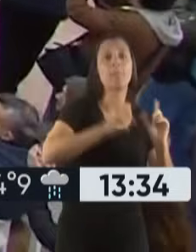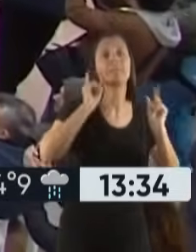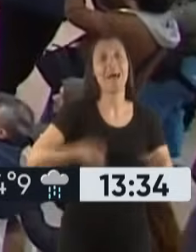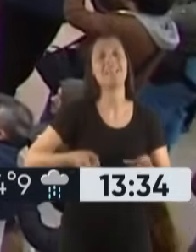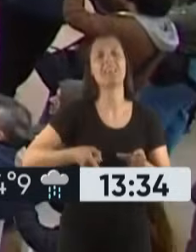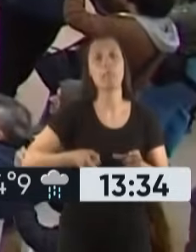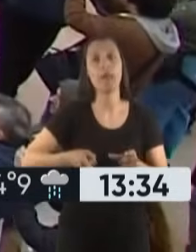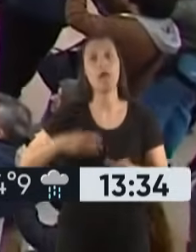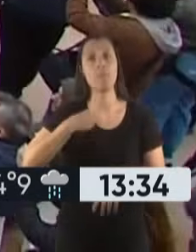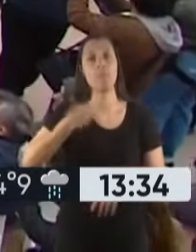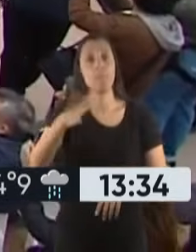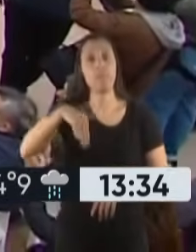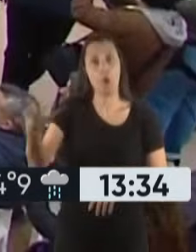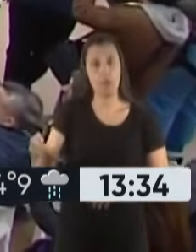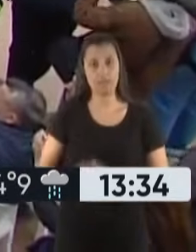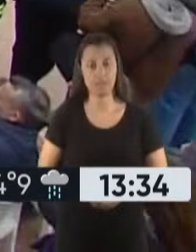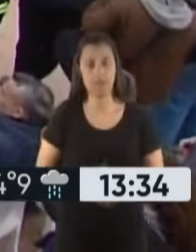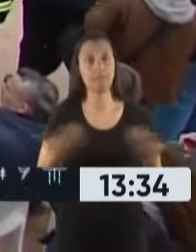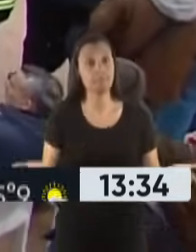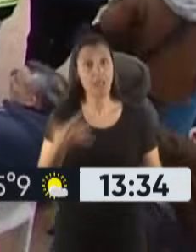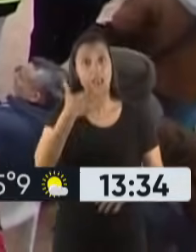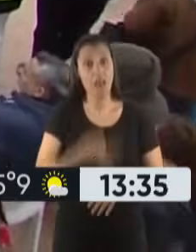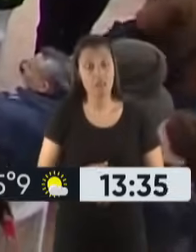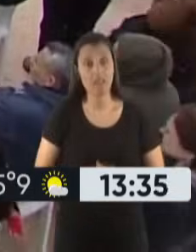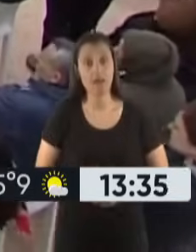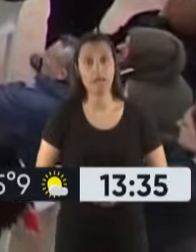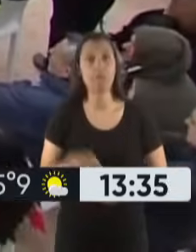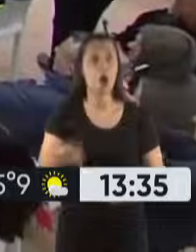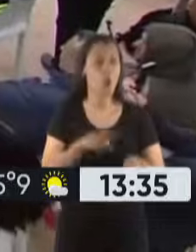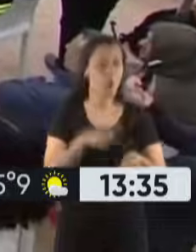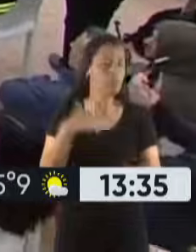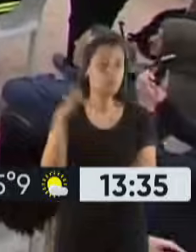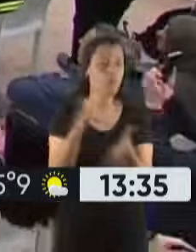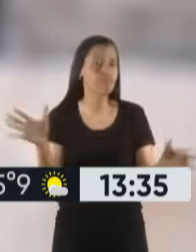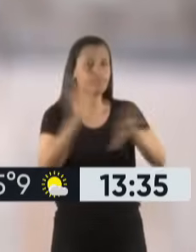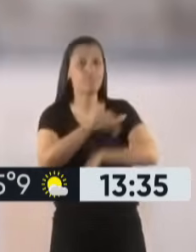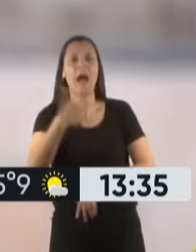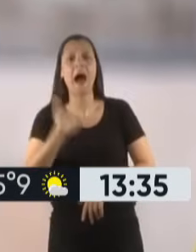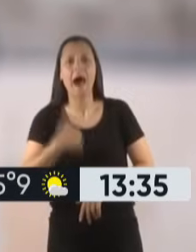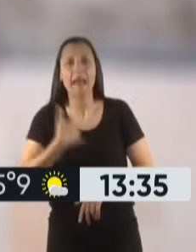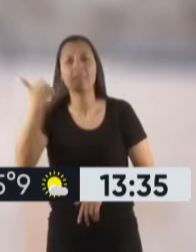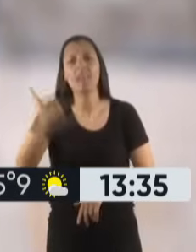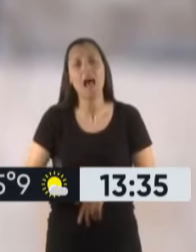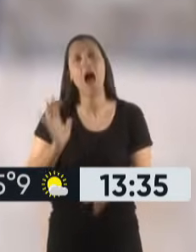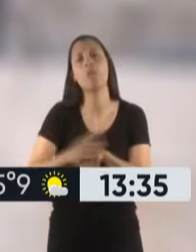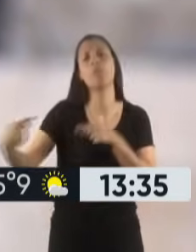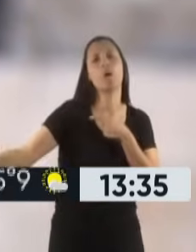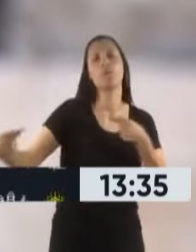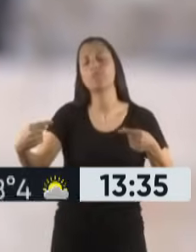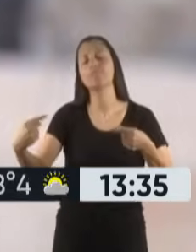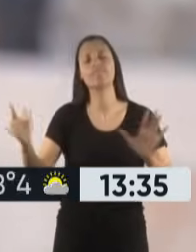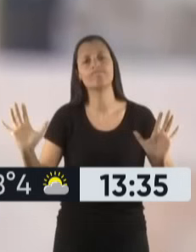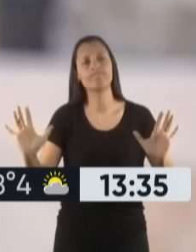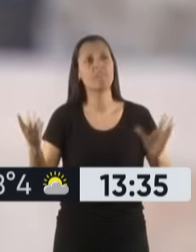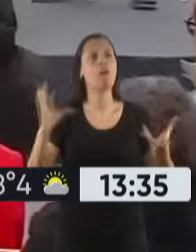Buenos Aires. Y la verdad es que en un momento en que la Argentina se discute